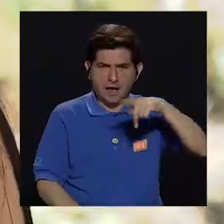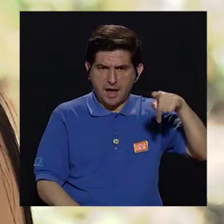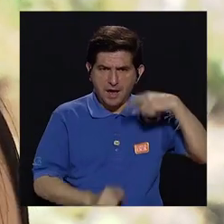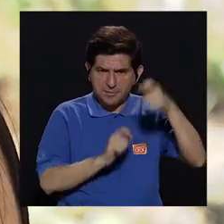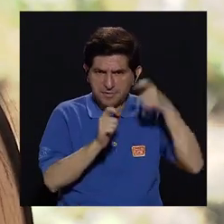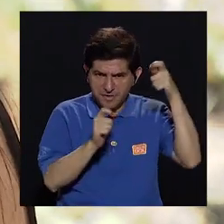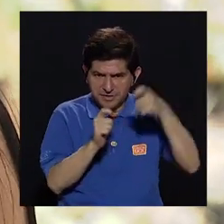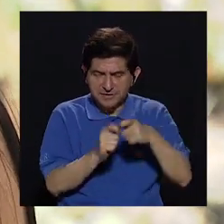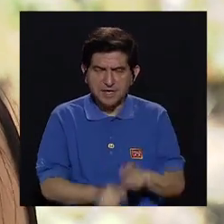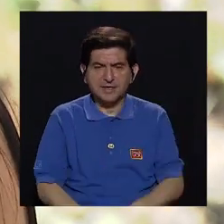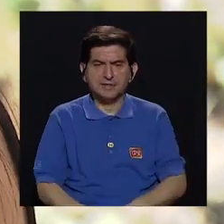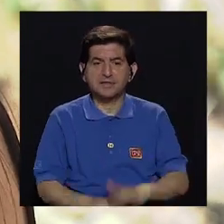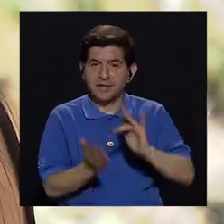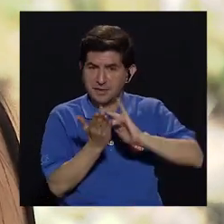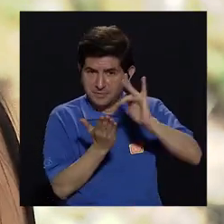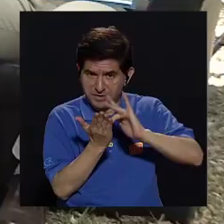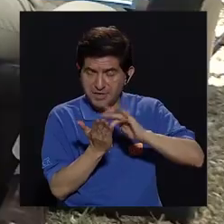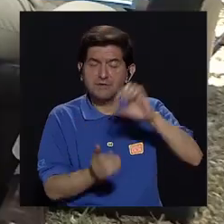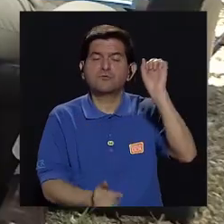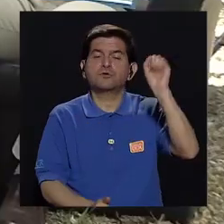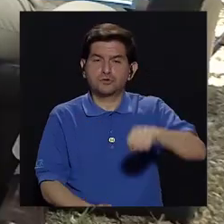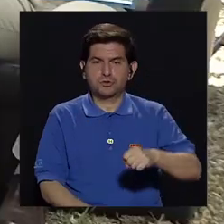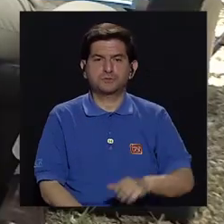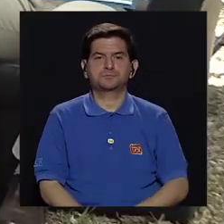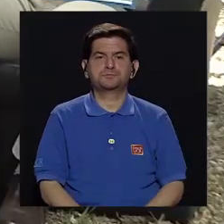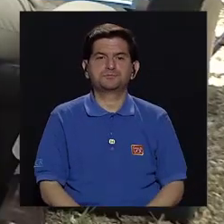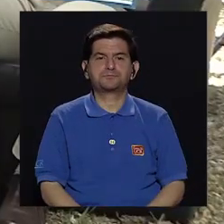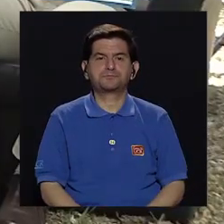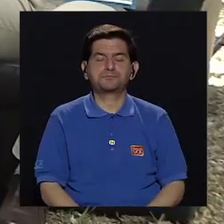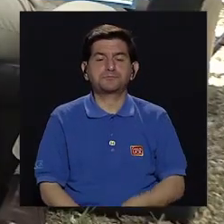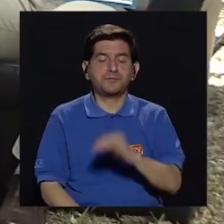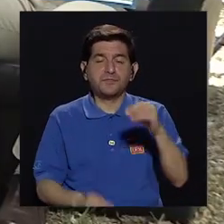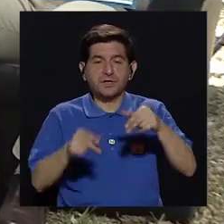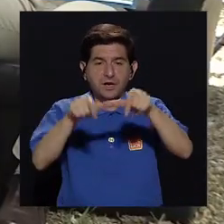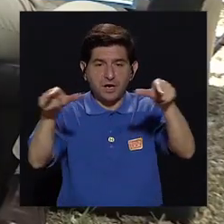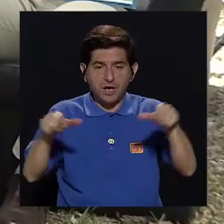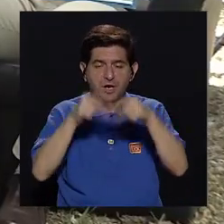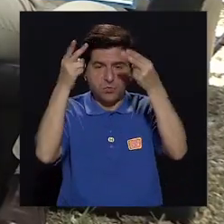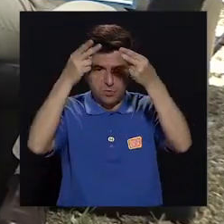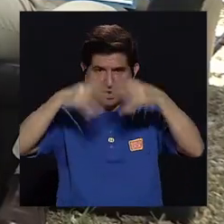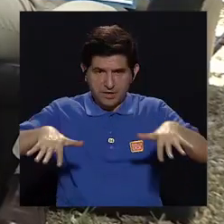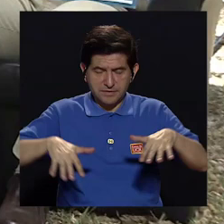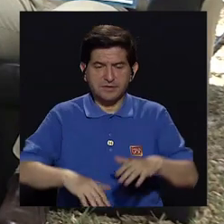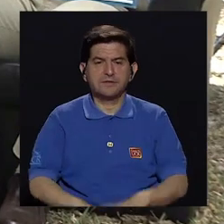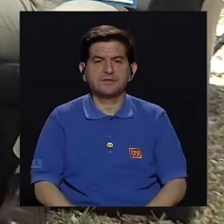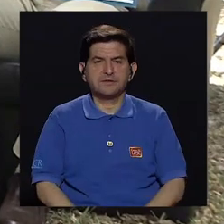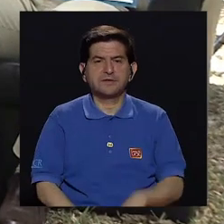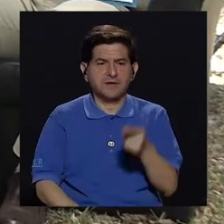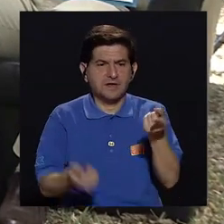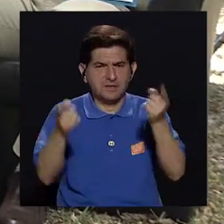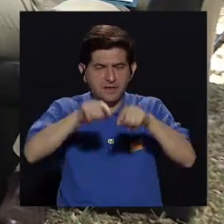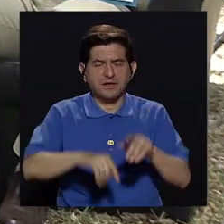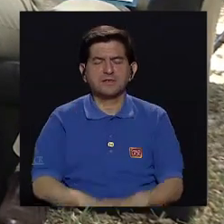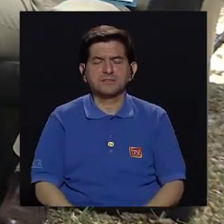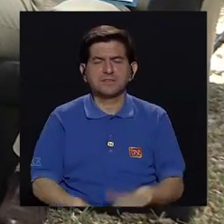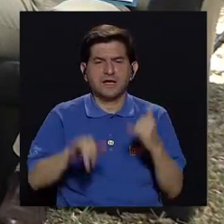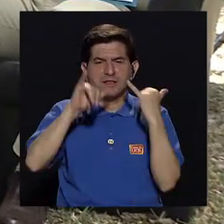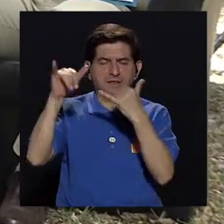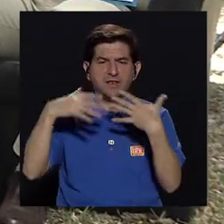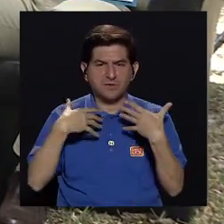aplicación específica para el teléfono? Para el teléfono, okay. Sí. Y la página web de la aplicación es